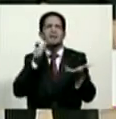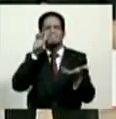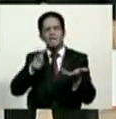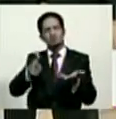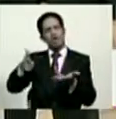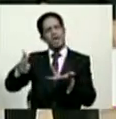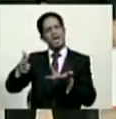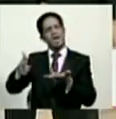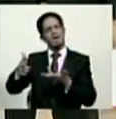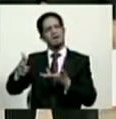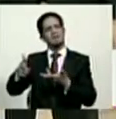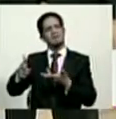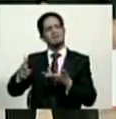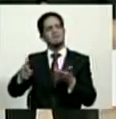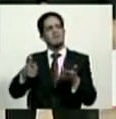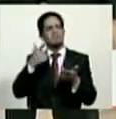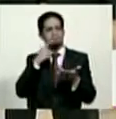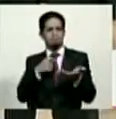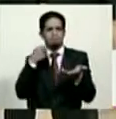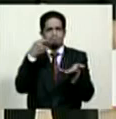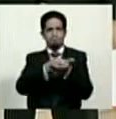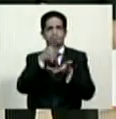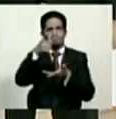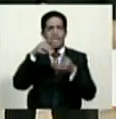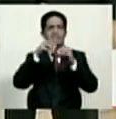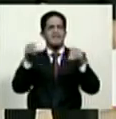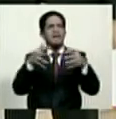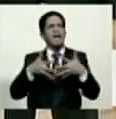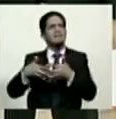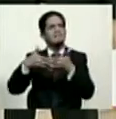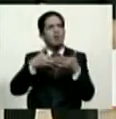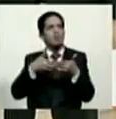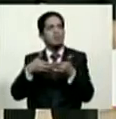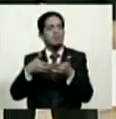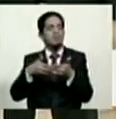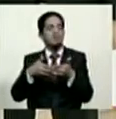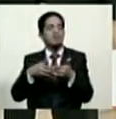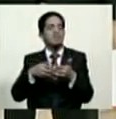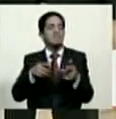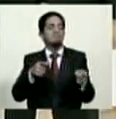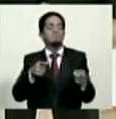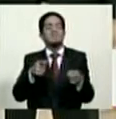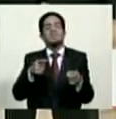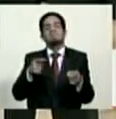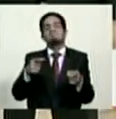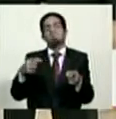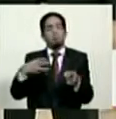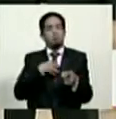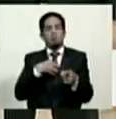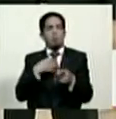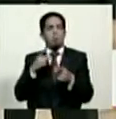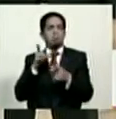internacional en territorio estadounidense, donde se nos niega el derecho a la defensa, pero algo peor aún?